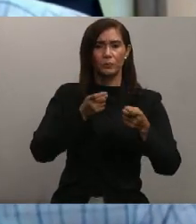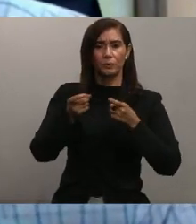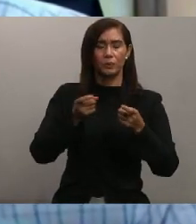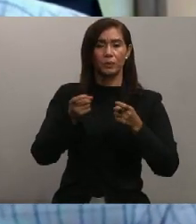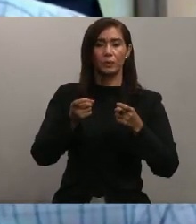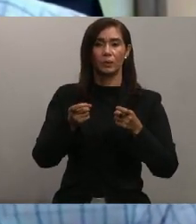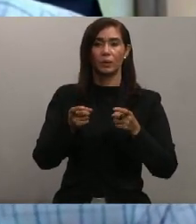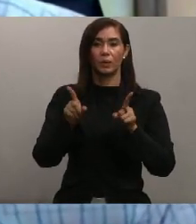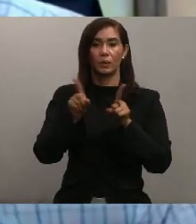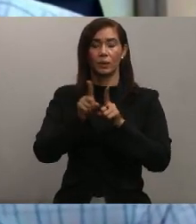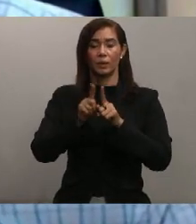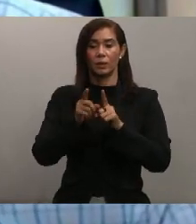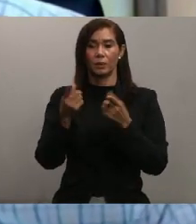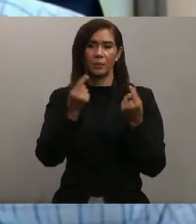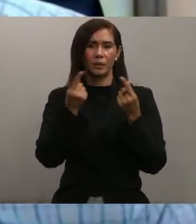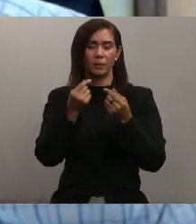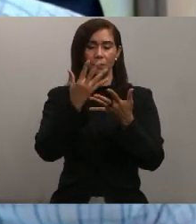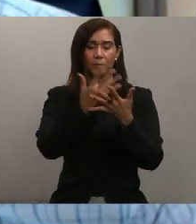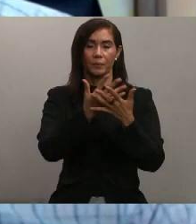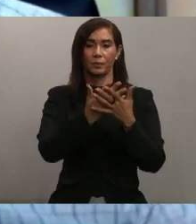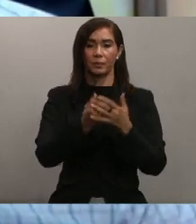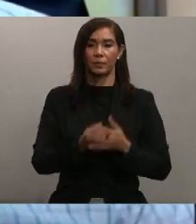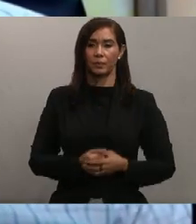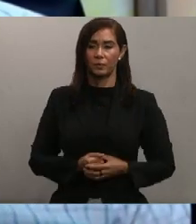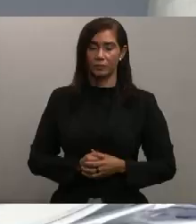las cárceles en República Dominicana.